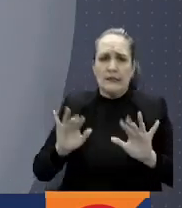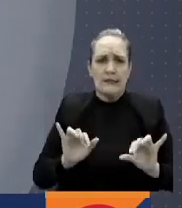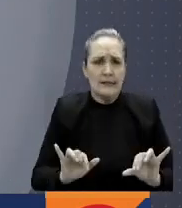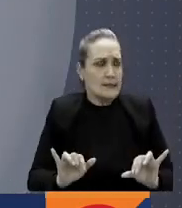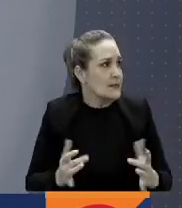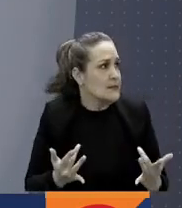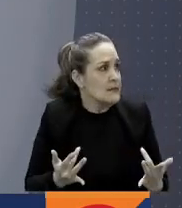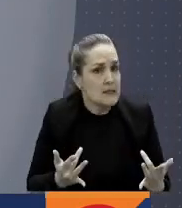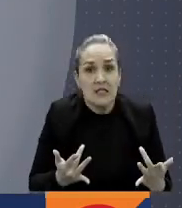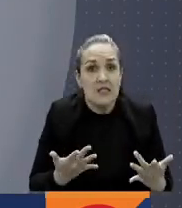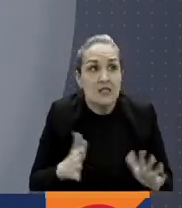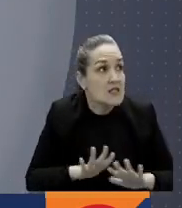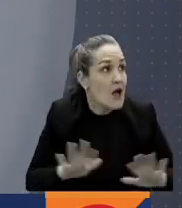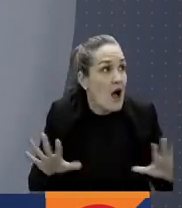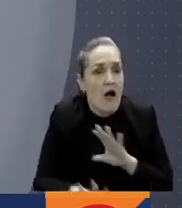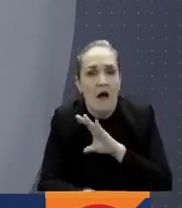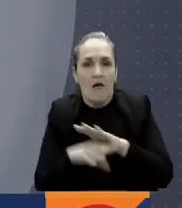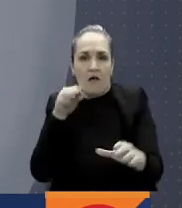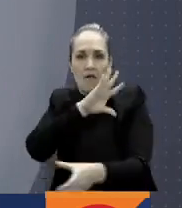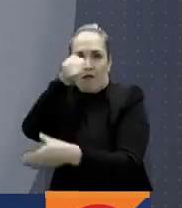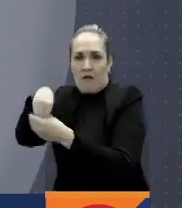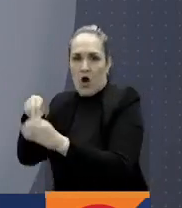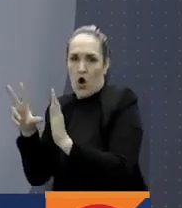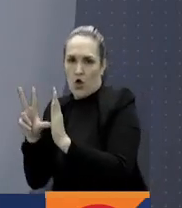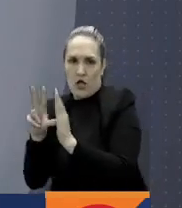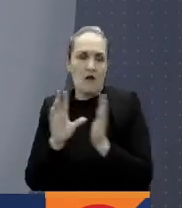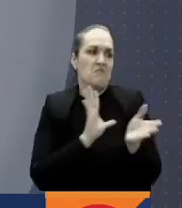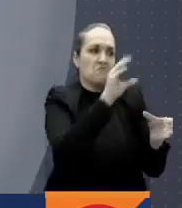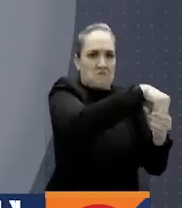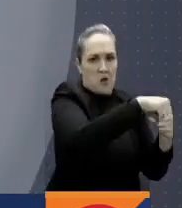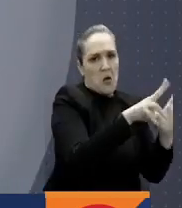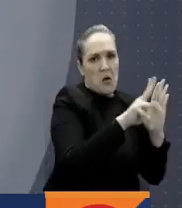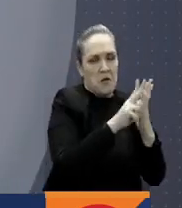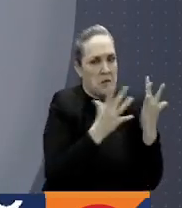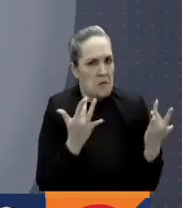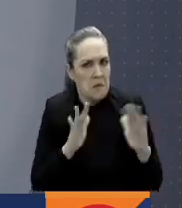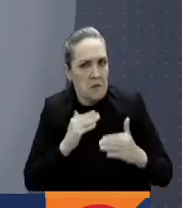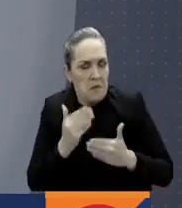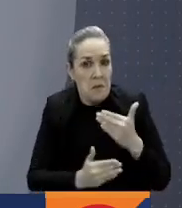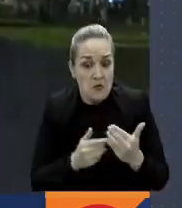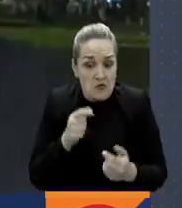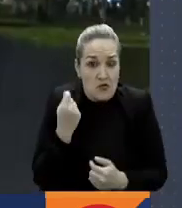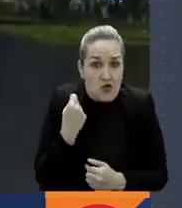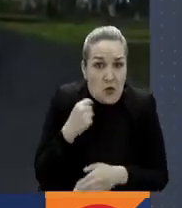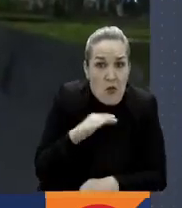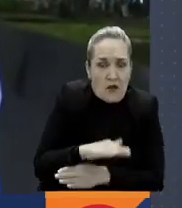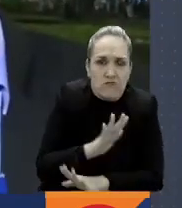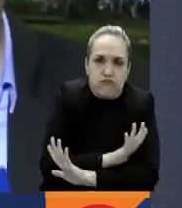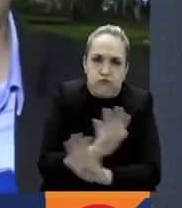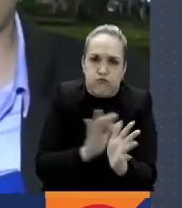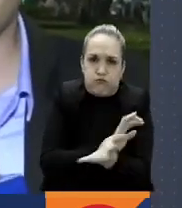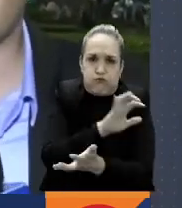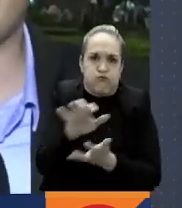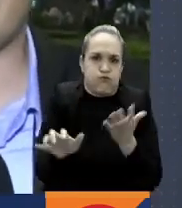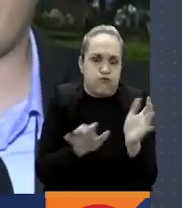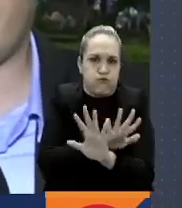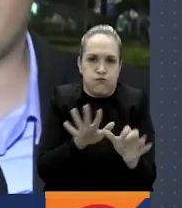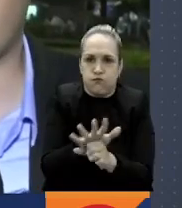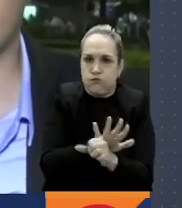de concentración, pero ha sido pues una tarde realmente bastante compleja la que se ha vivido aquí en el estadio Atanasio Girardot